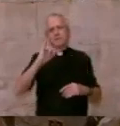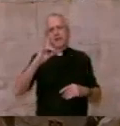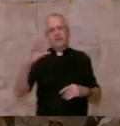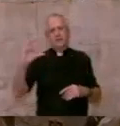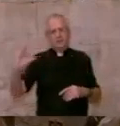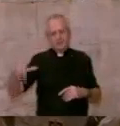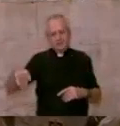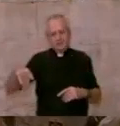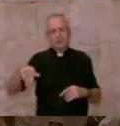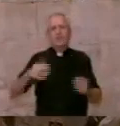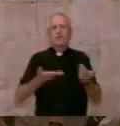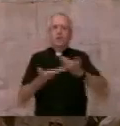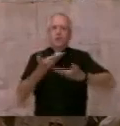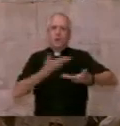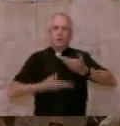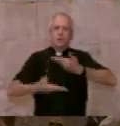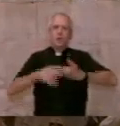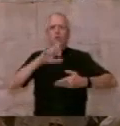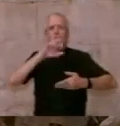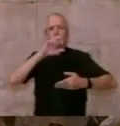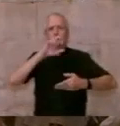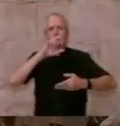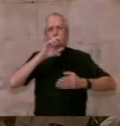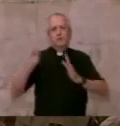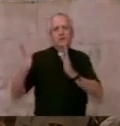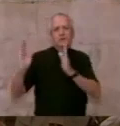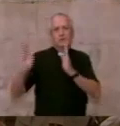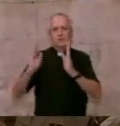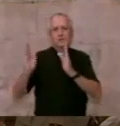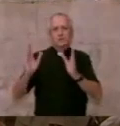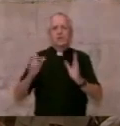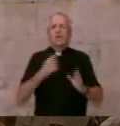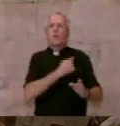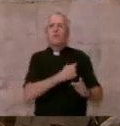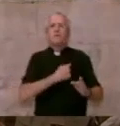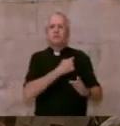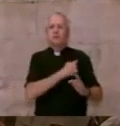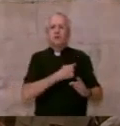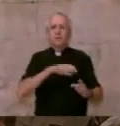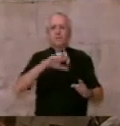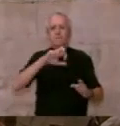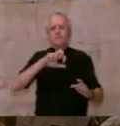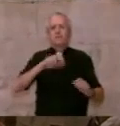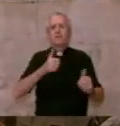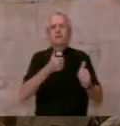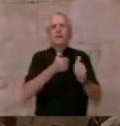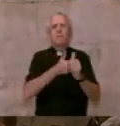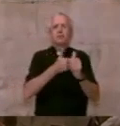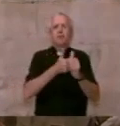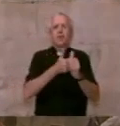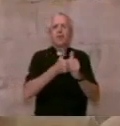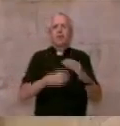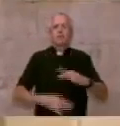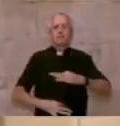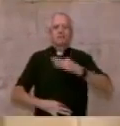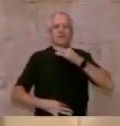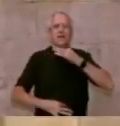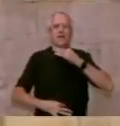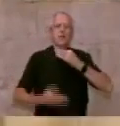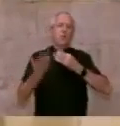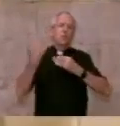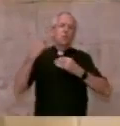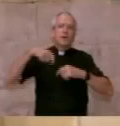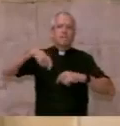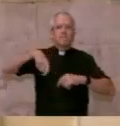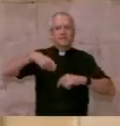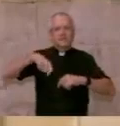Salinas, con quien colaboré como obispo miembro de la entonces Comisión Episcopal de Apostolado Seglar de la Conferencia Episcopal